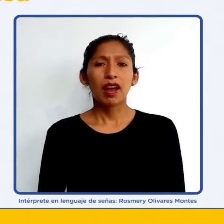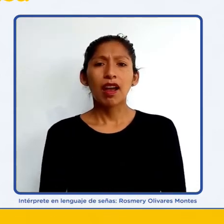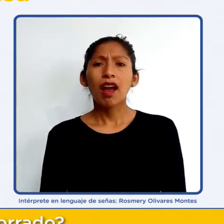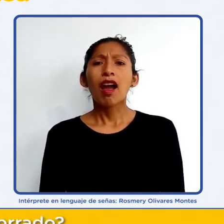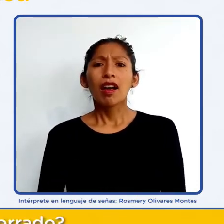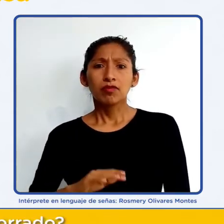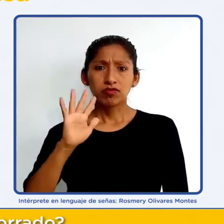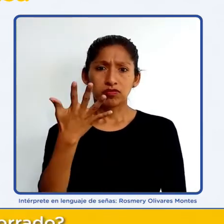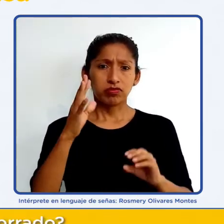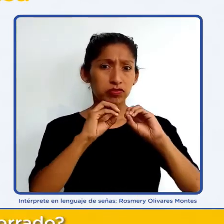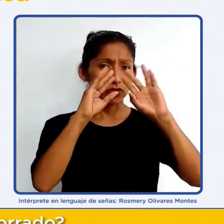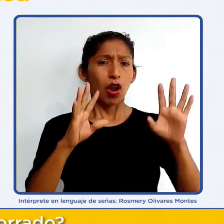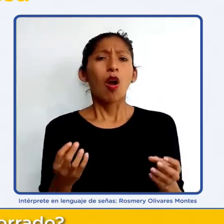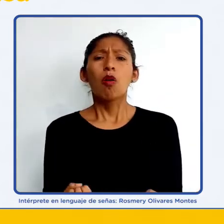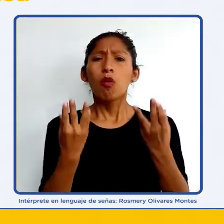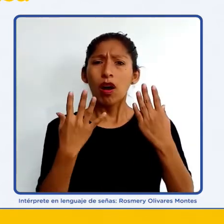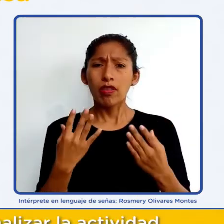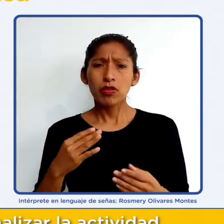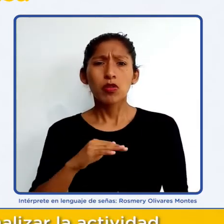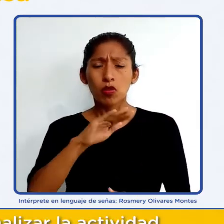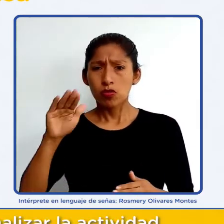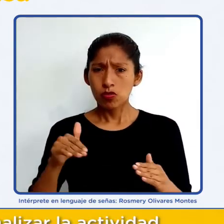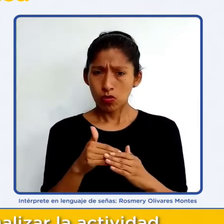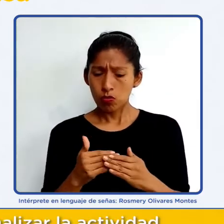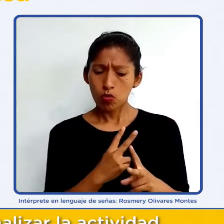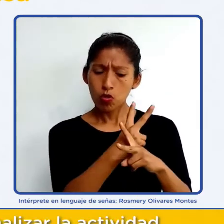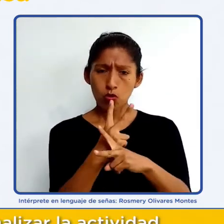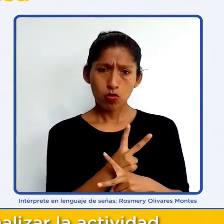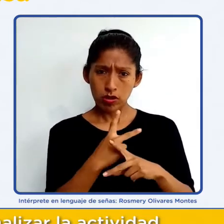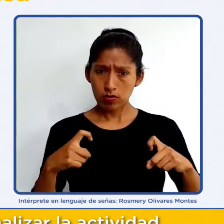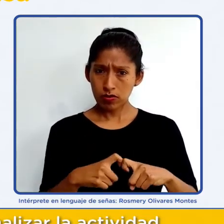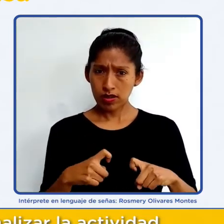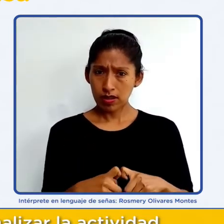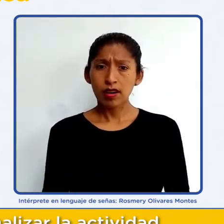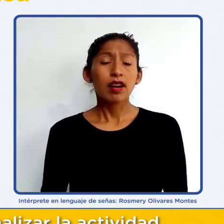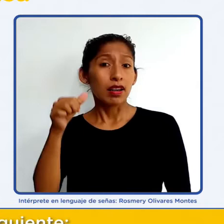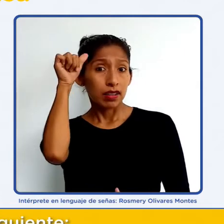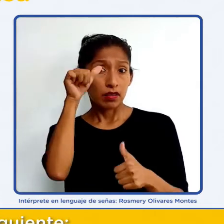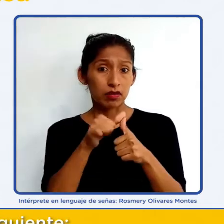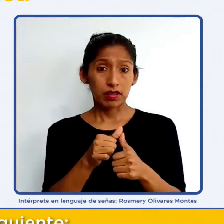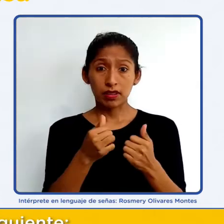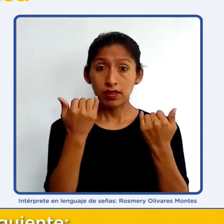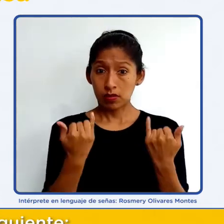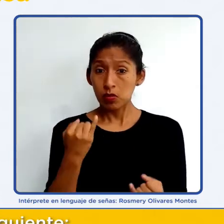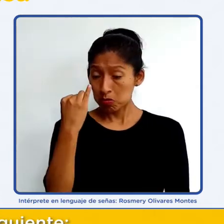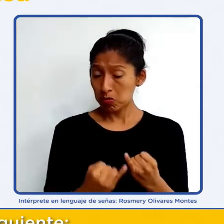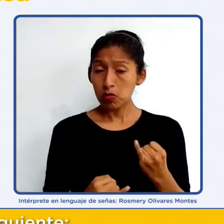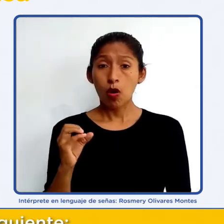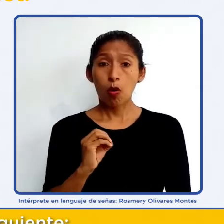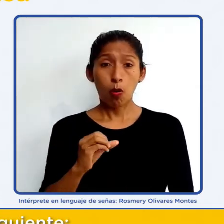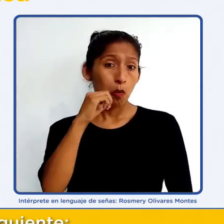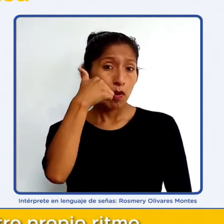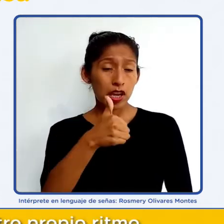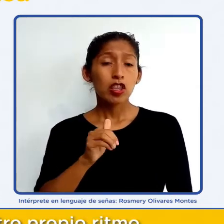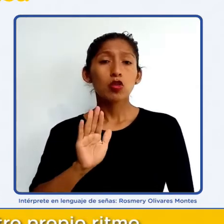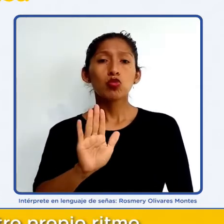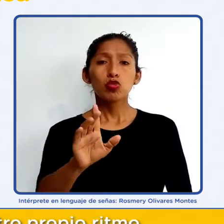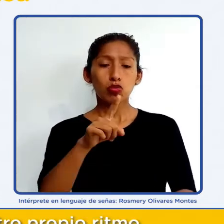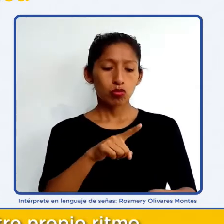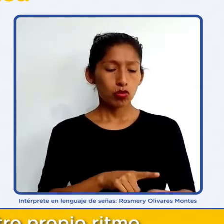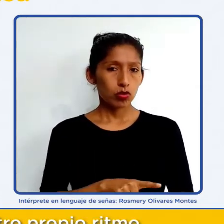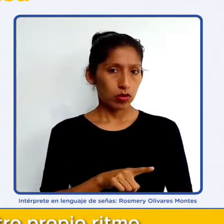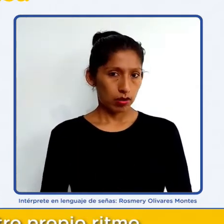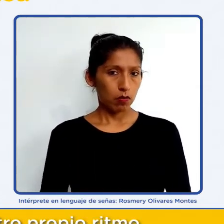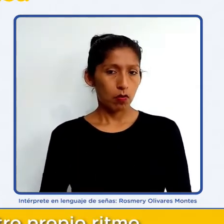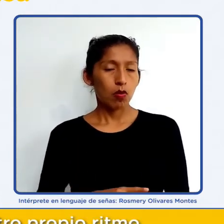5. ¿Cuánto hemos ahorrado? Recordemos que se puede finalizar la actividad el mismo día o al siguiente.